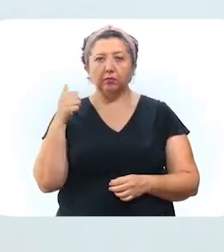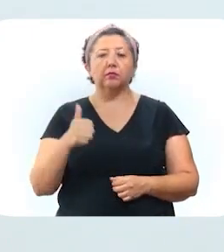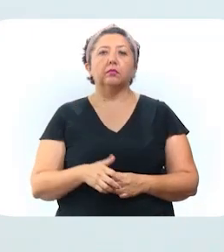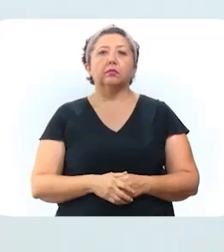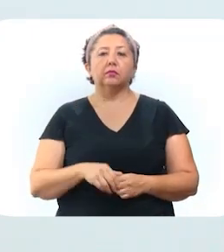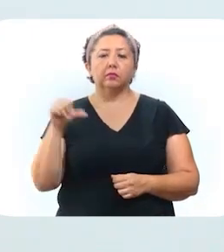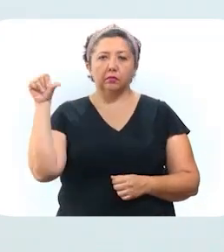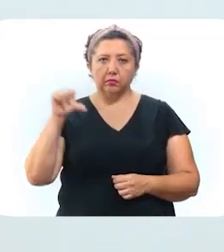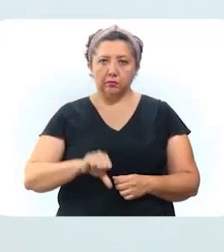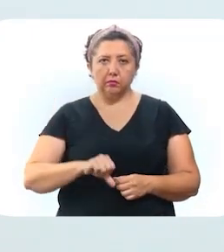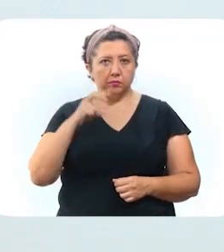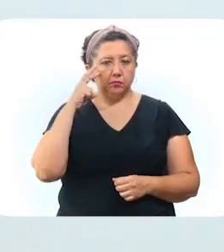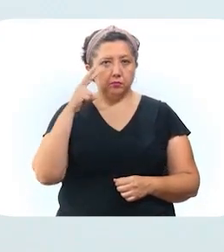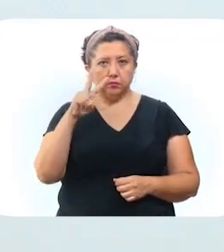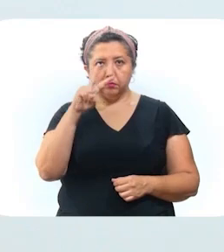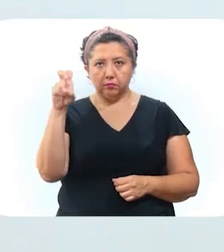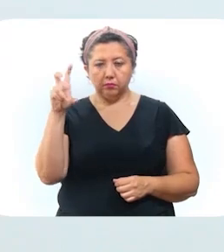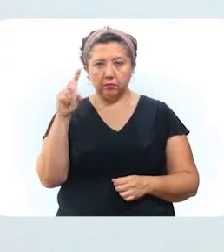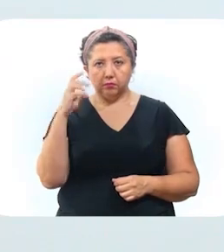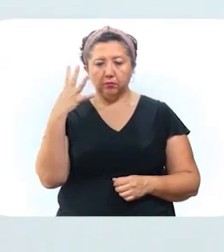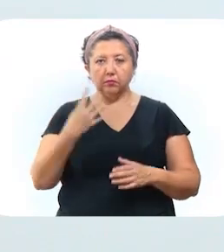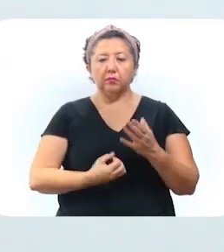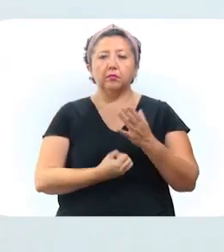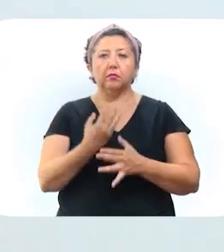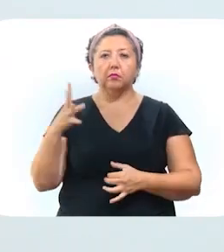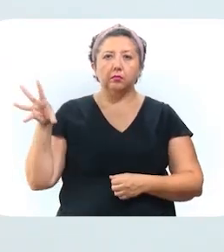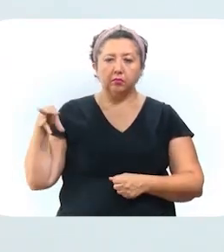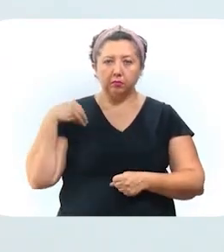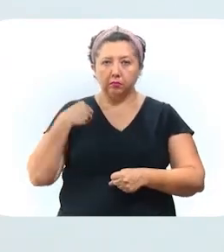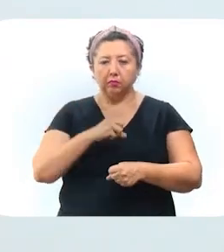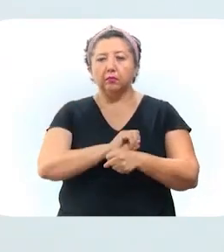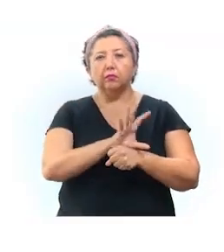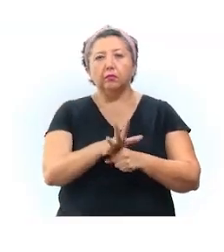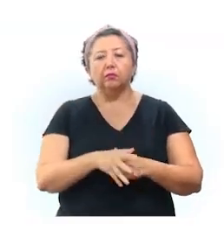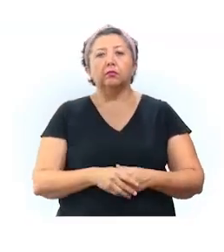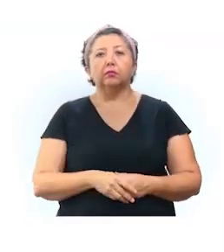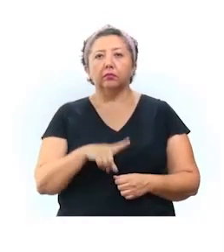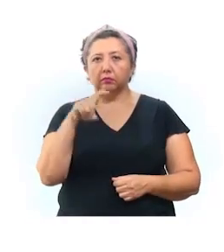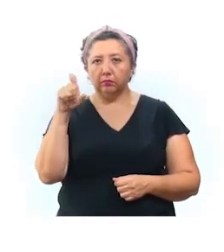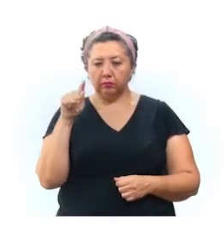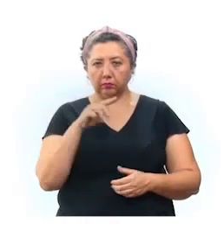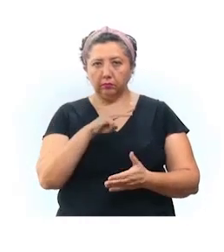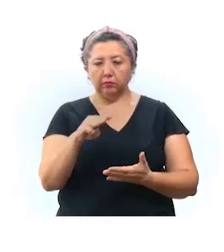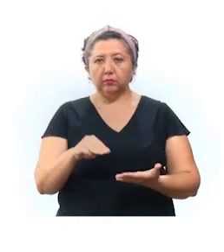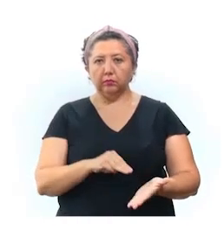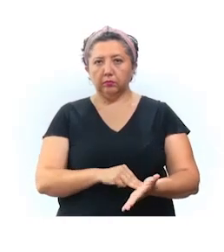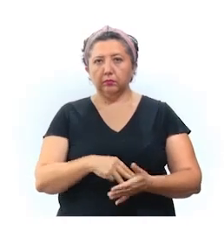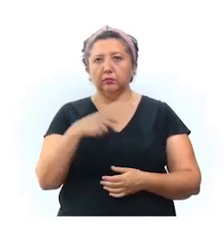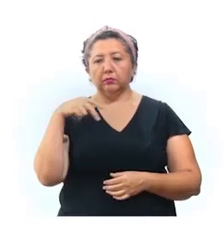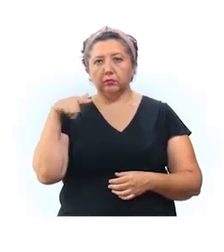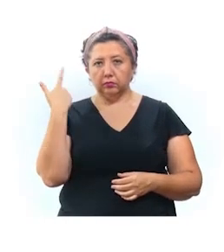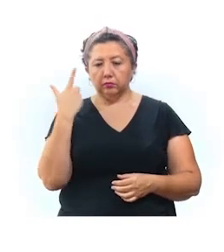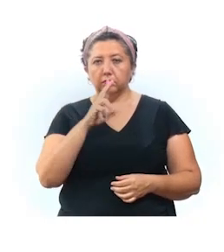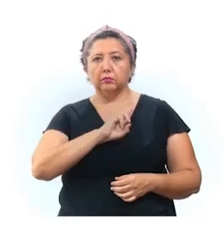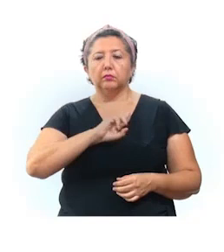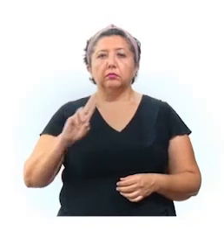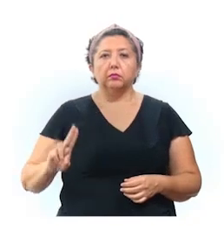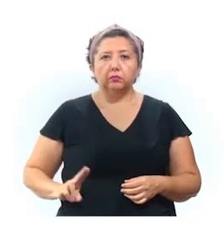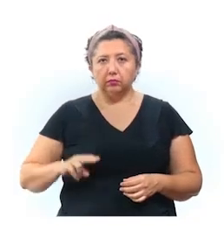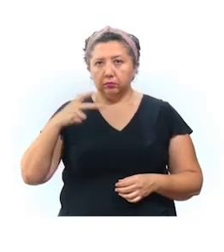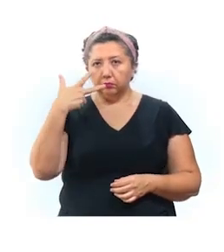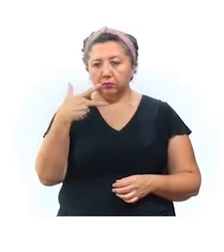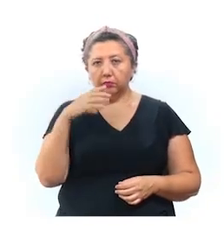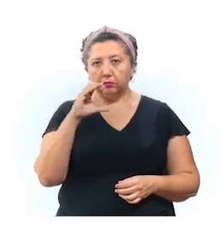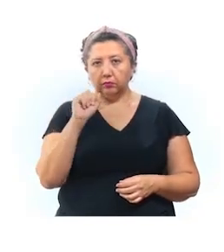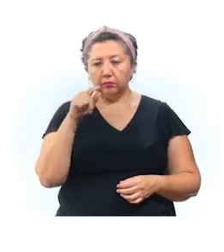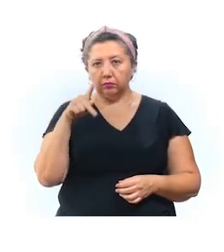72.136. Hoy se detectaron 234 nuevos contagios de coronavirus, 170 en Mérida, 12 en Umán, 8